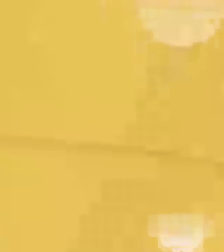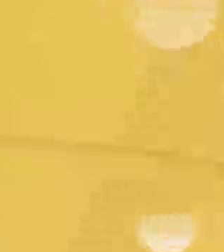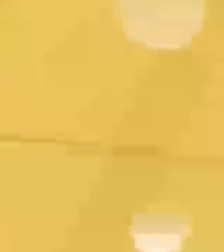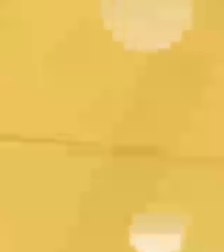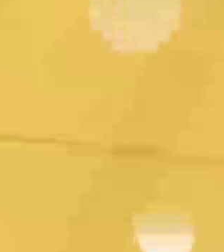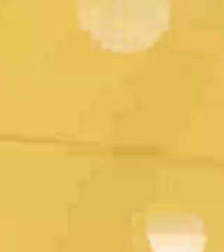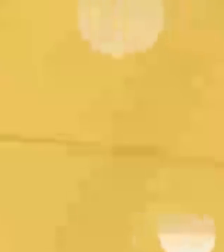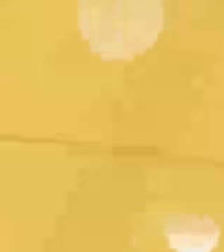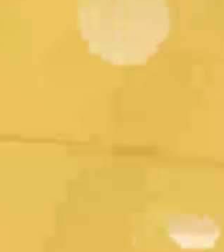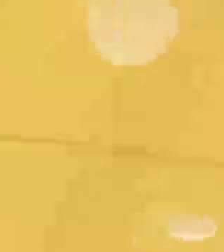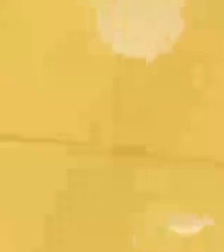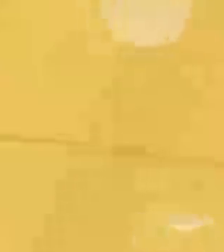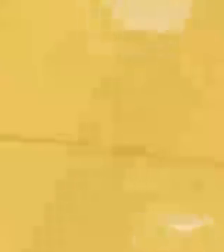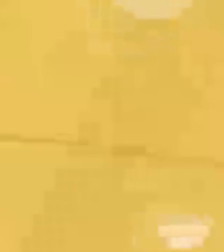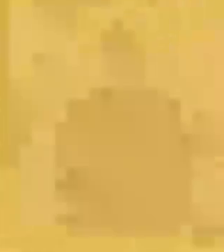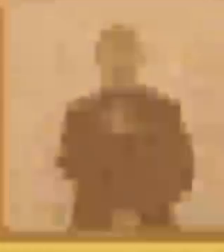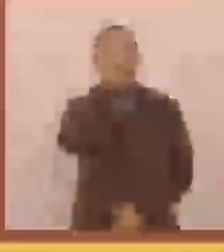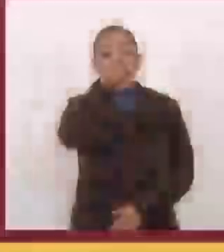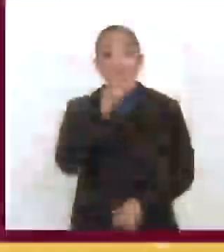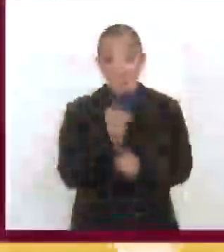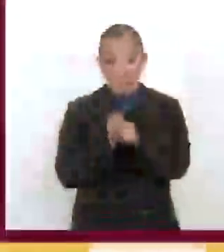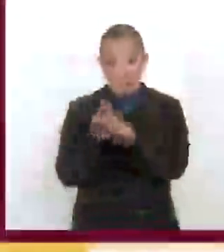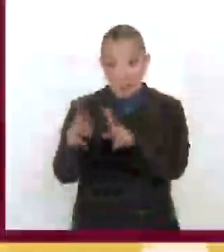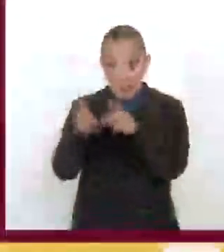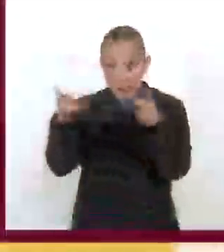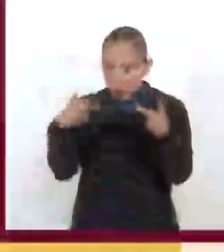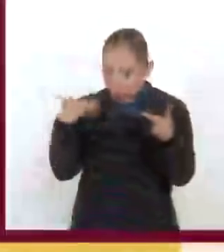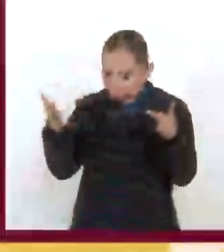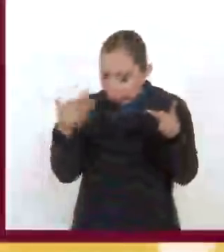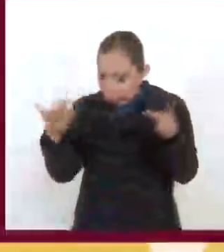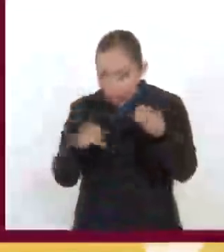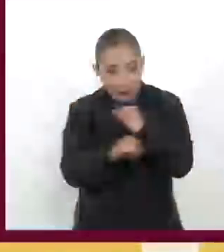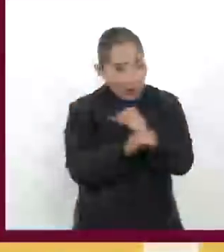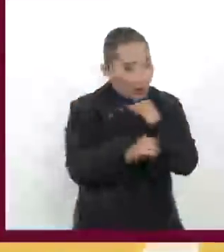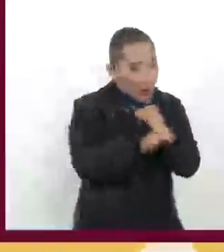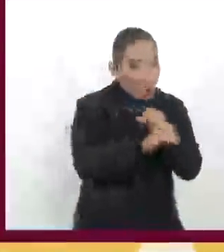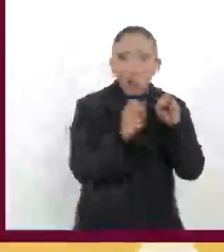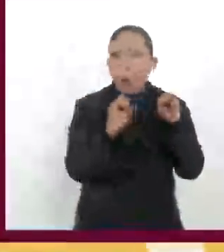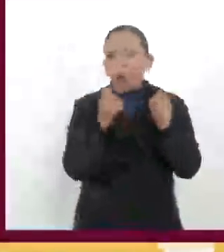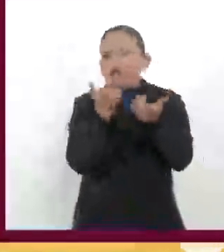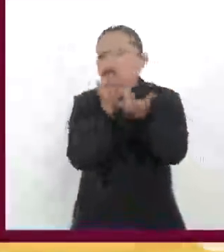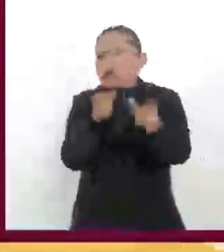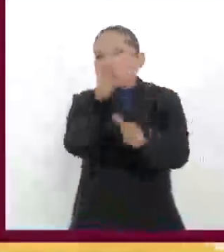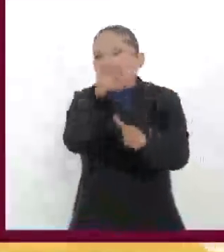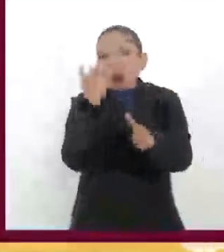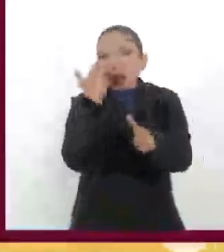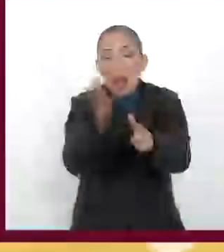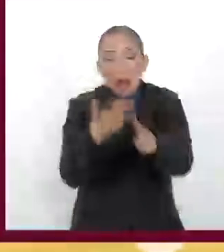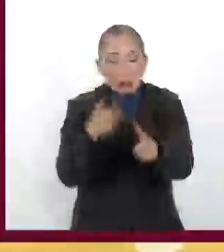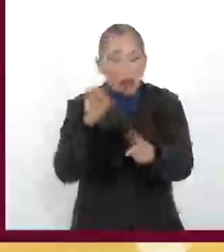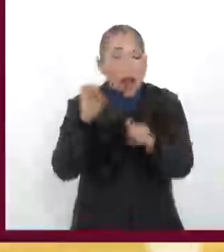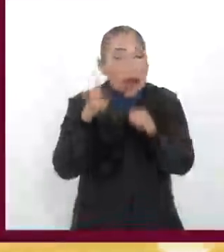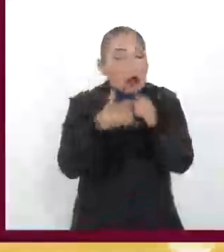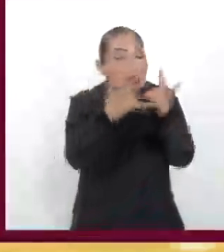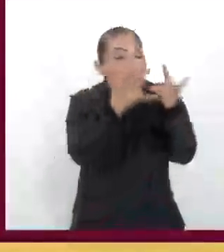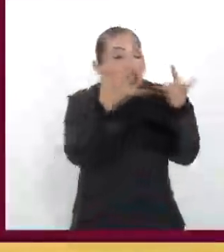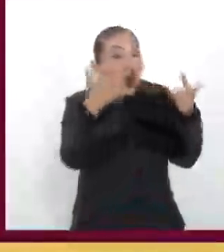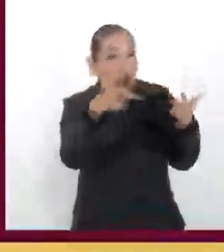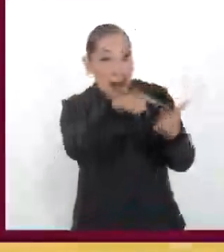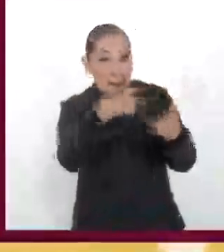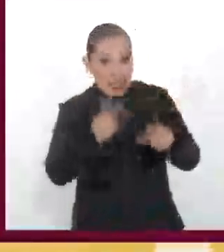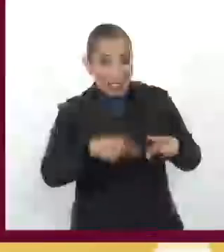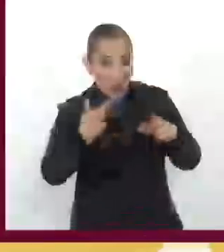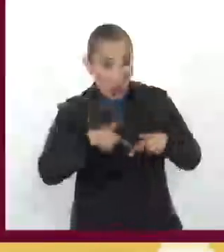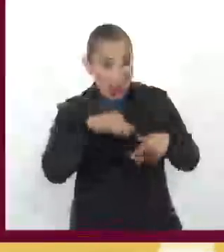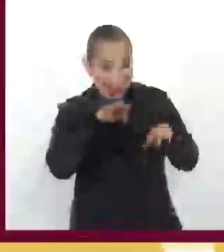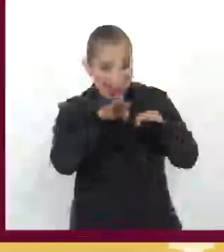Investiguen en el periódico, internet, u otro medio algún caso en el cual